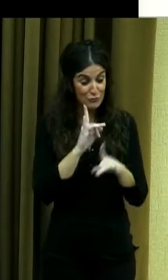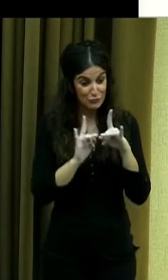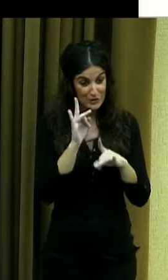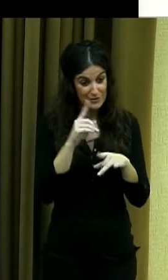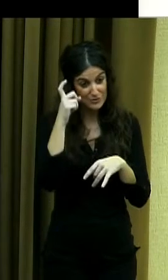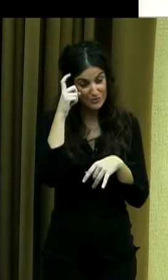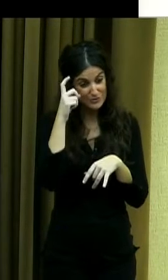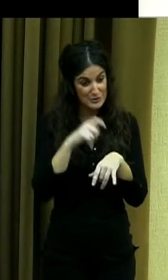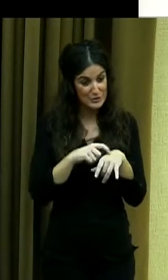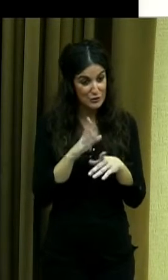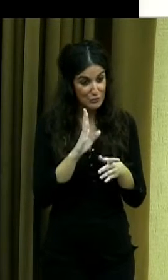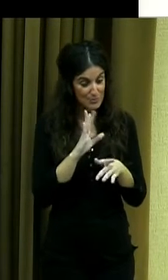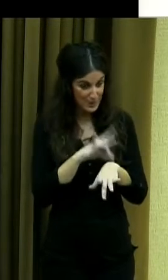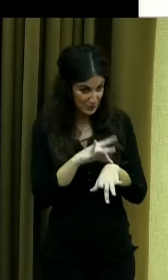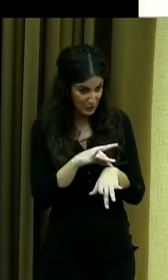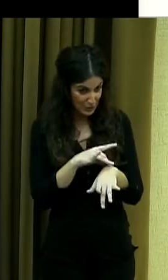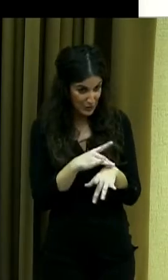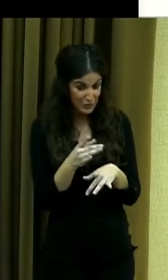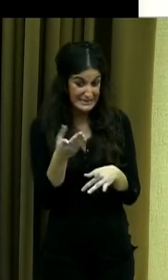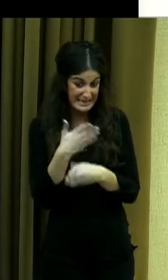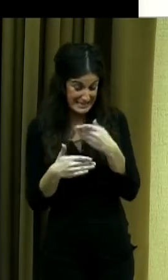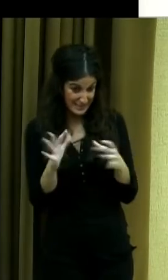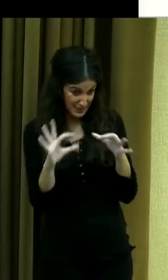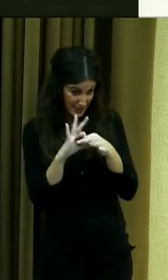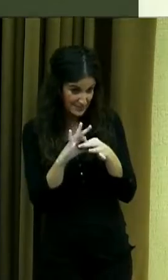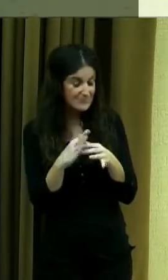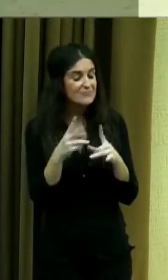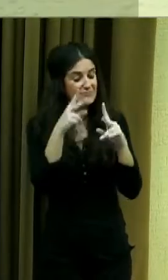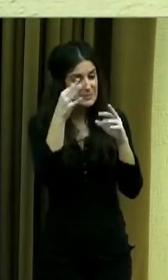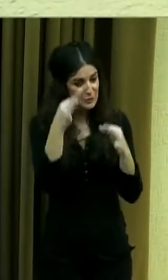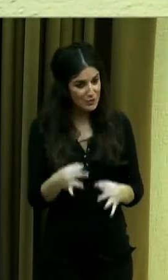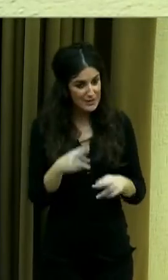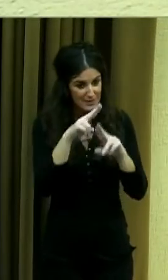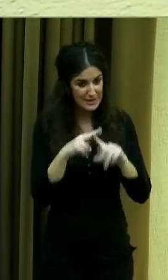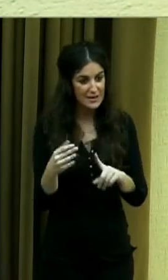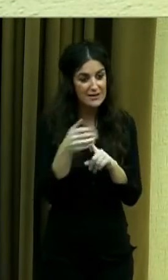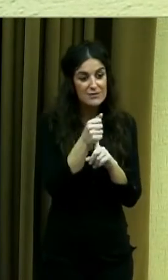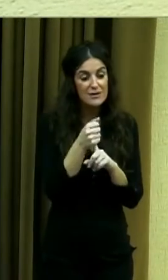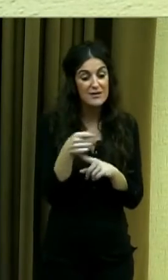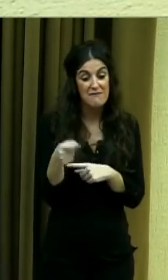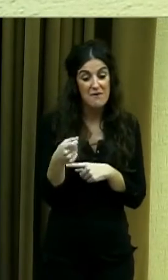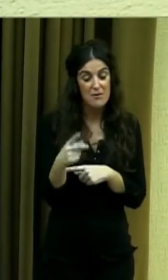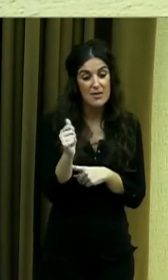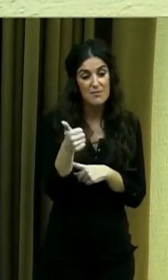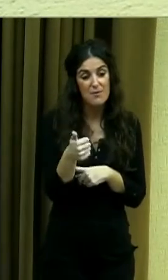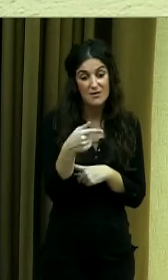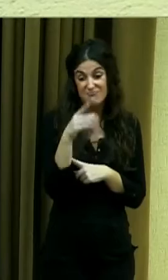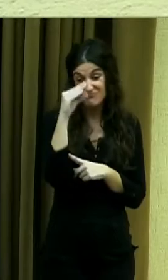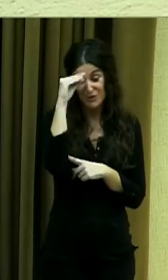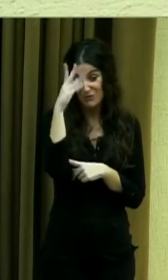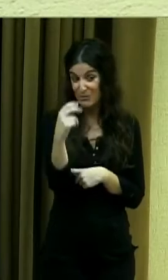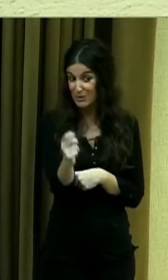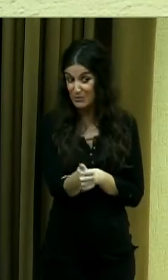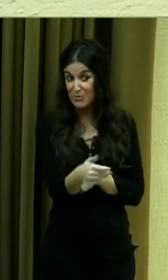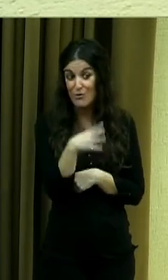una discapacidad van a estar correctamente diagnosticados. Esta poca frecuencia se relaciona con un escaso conocimiento de